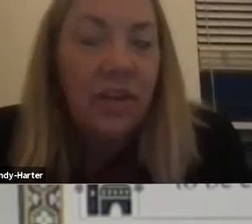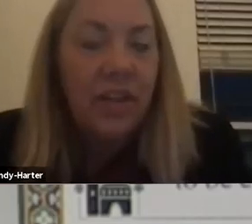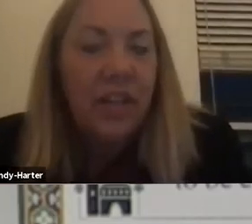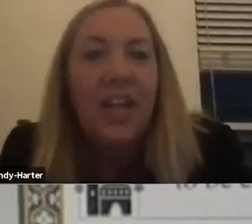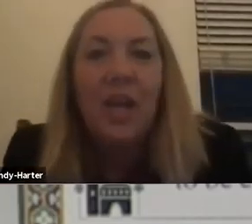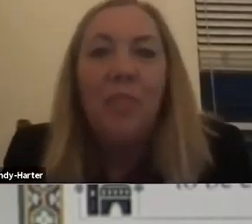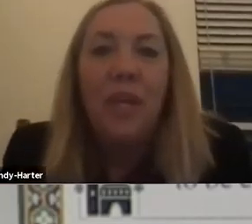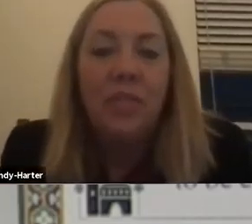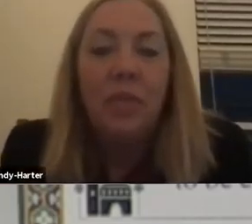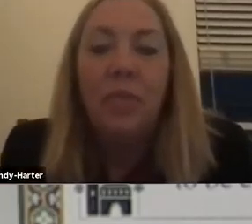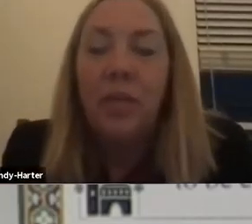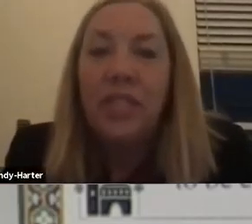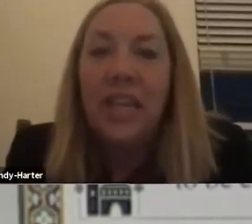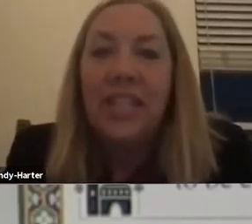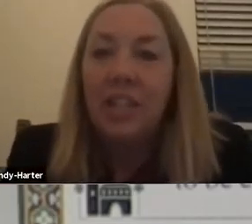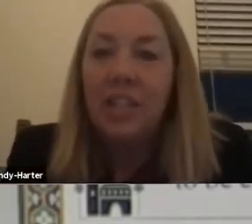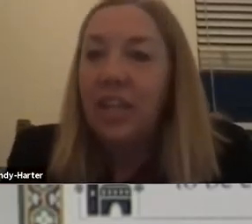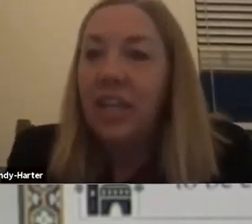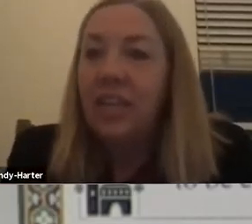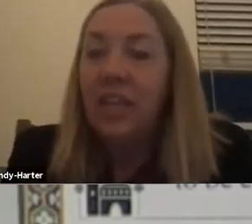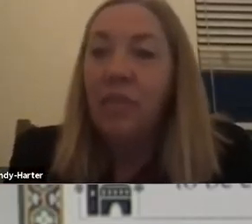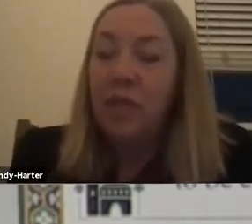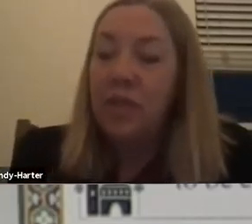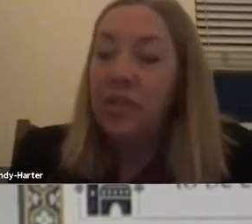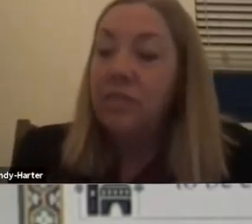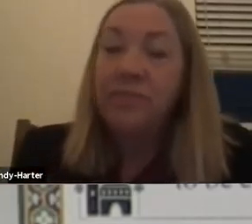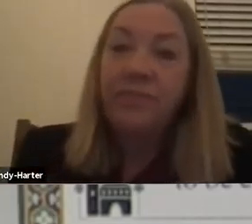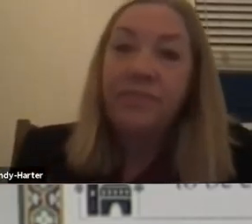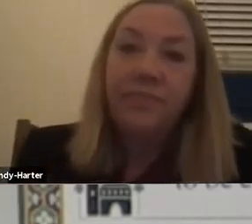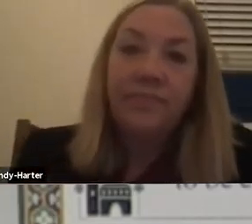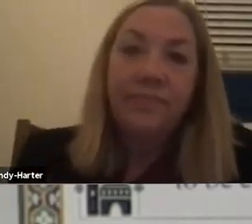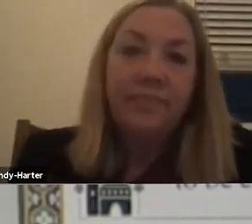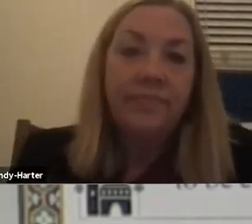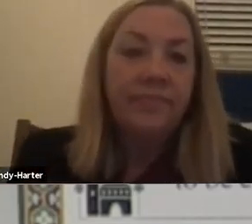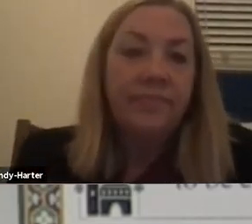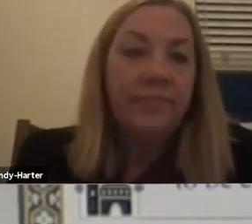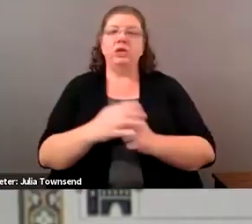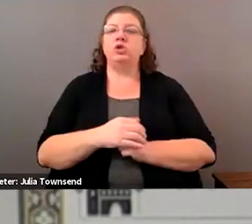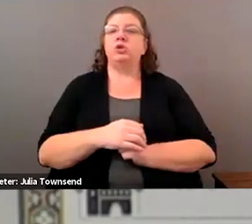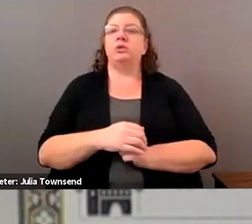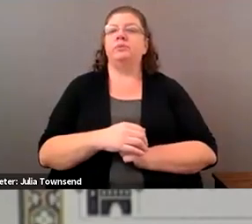ustedes este es el estimado de la última vez que vi la información